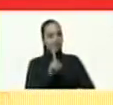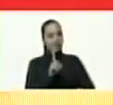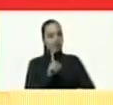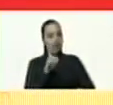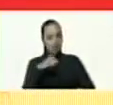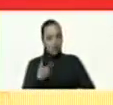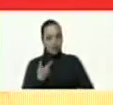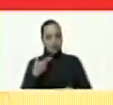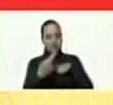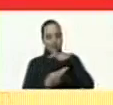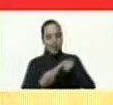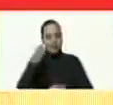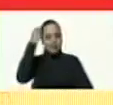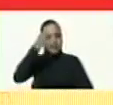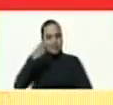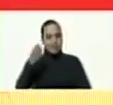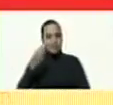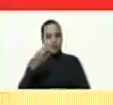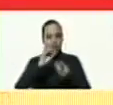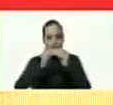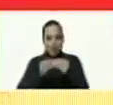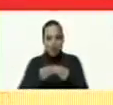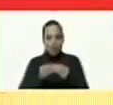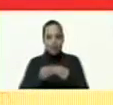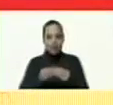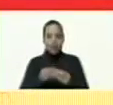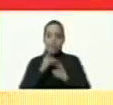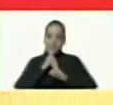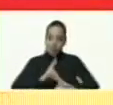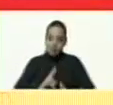el pensamiento, en la acción y en los resultados